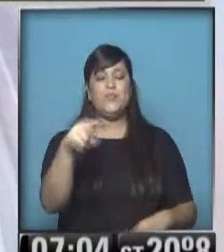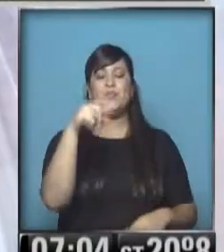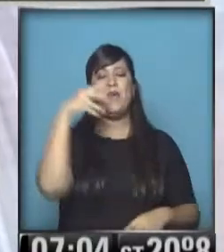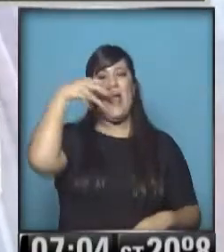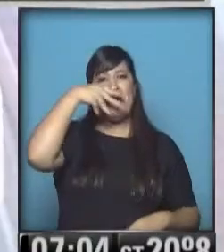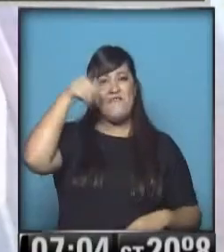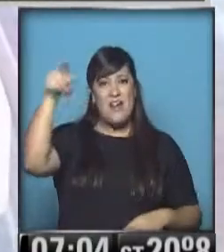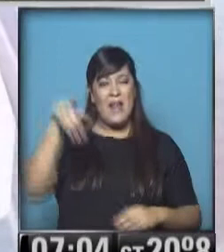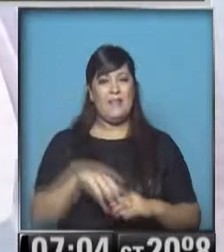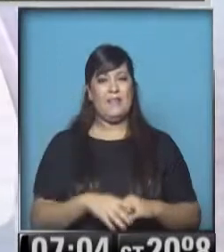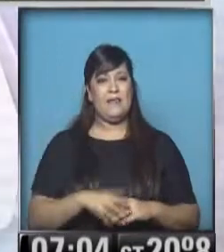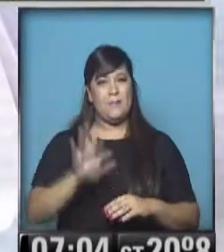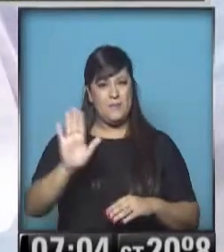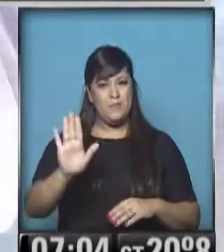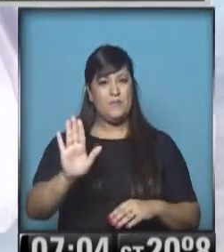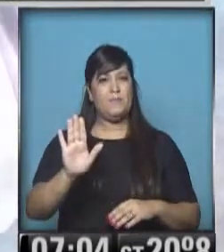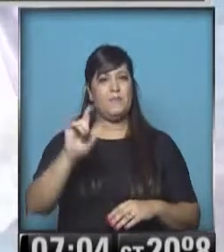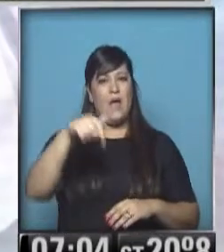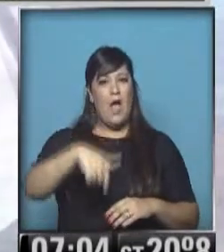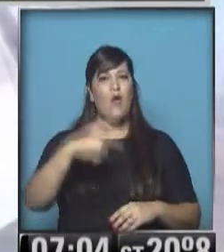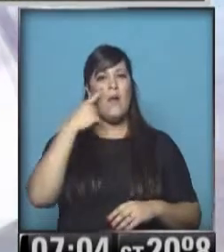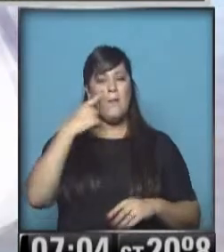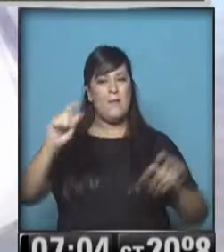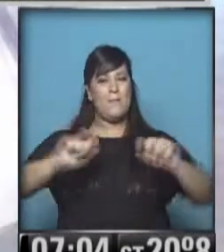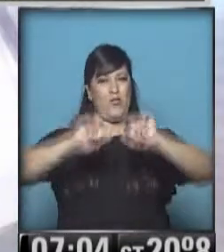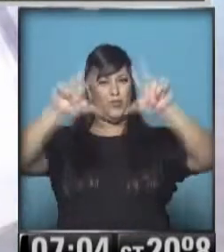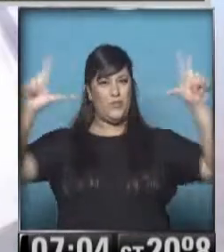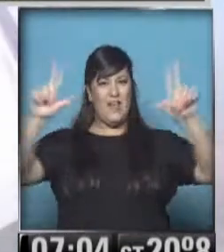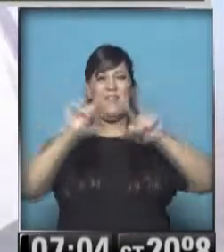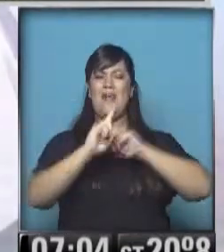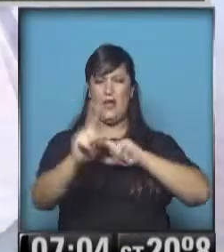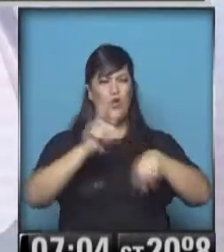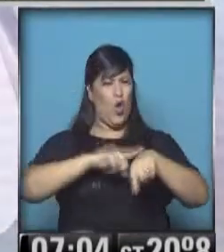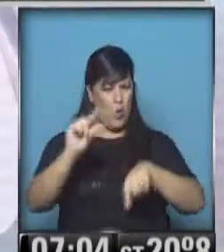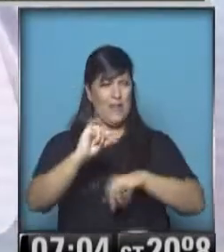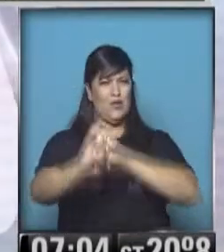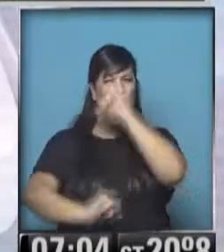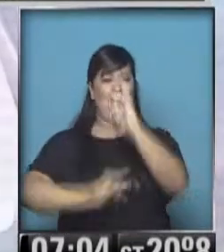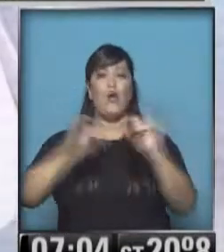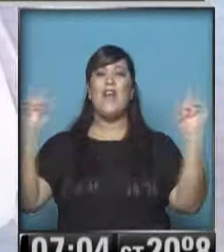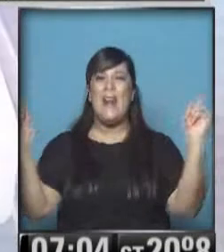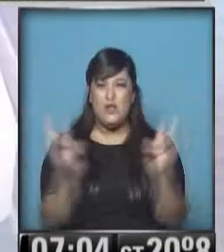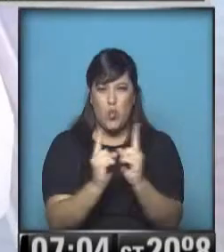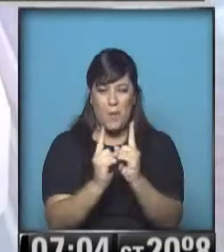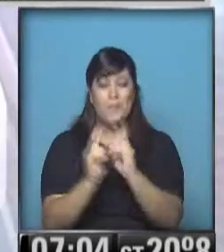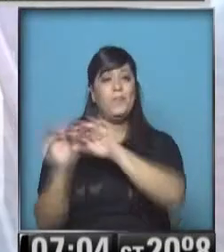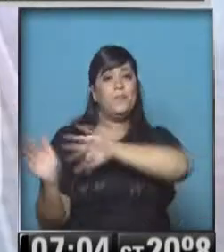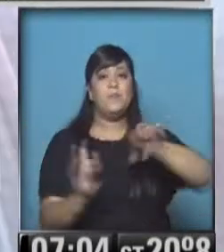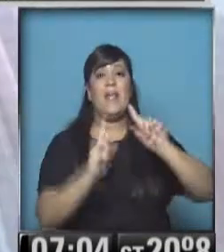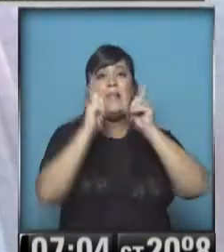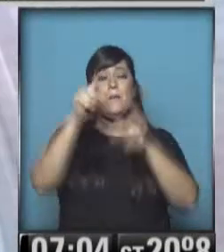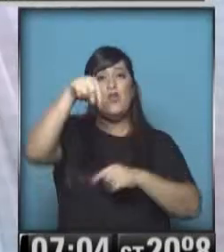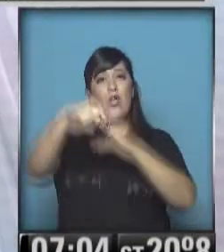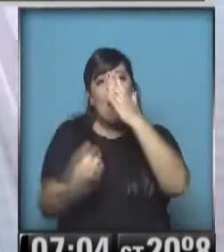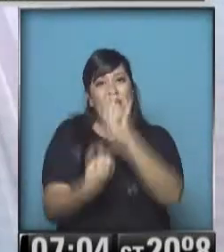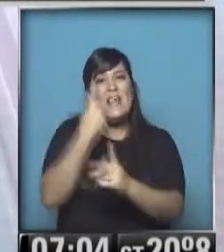Aníbal Fernández. Eso va a ser, estamos viendo las imágenes en vivo, en momentos nada más, todo el resumen de lo que dijo. También durante la mañana de hoy estaremos en vivo